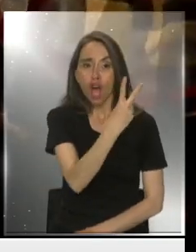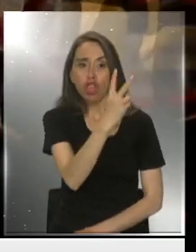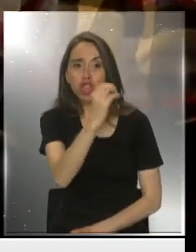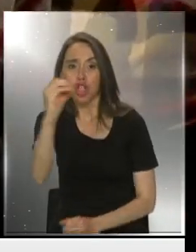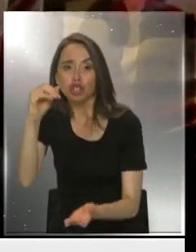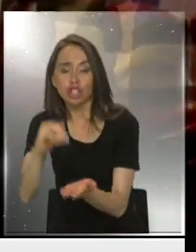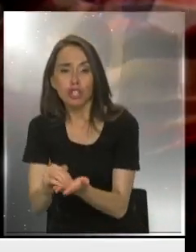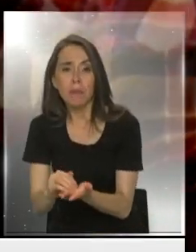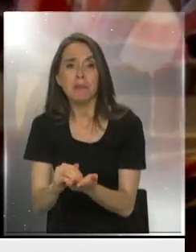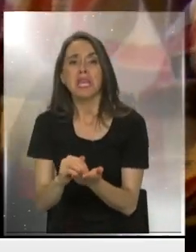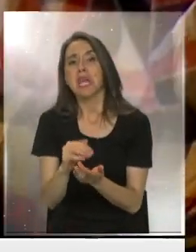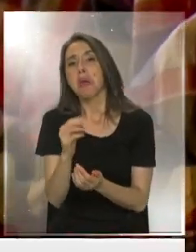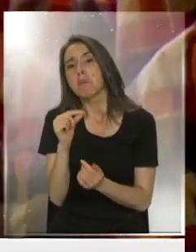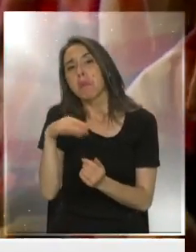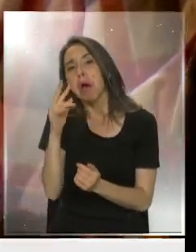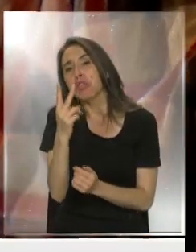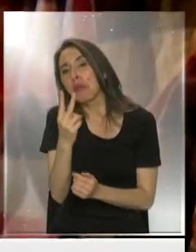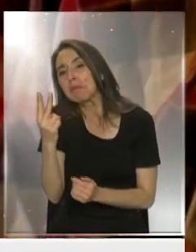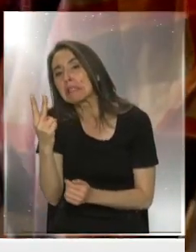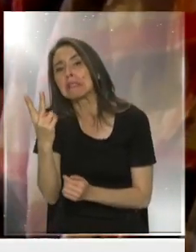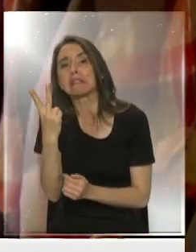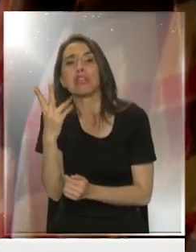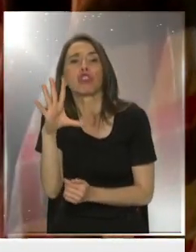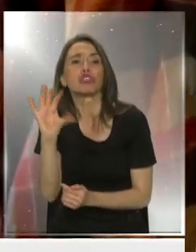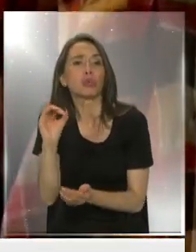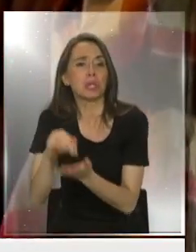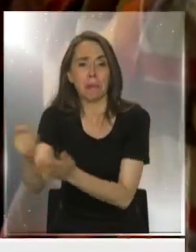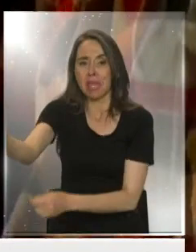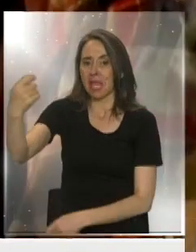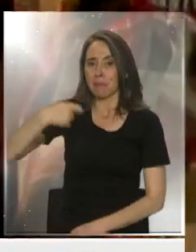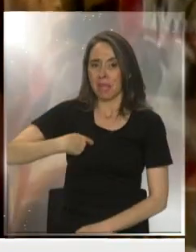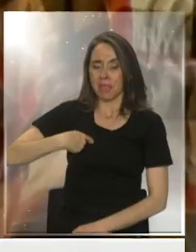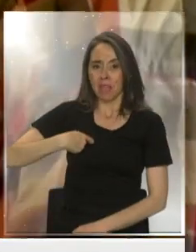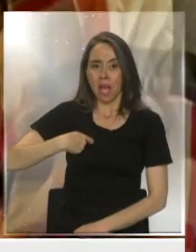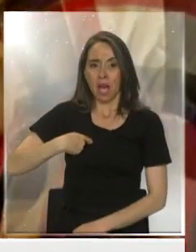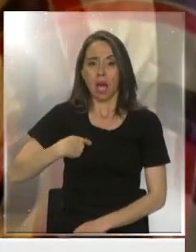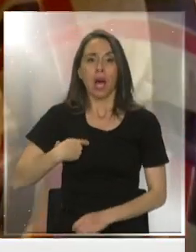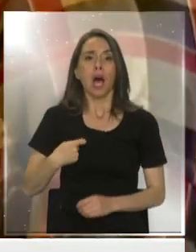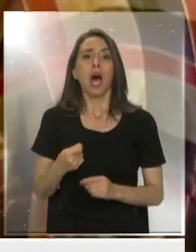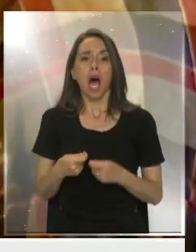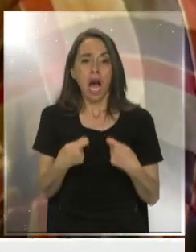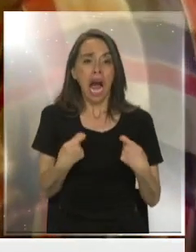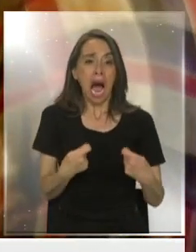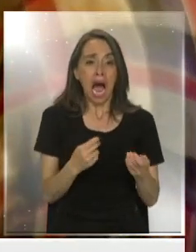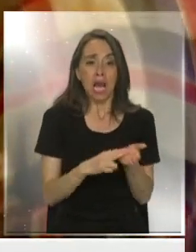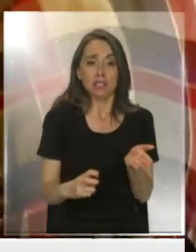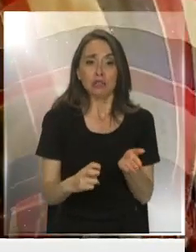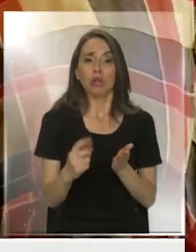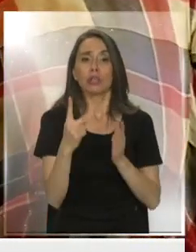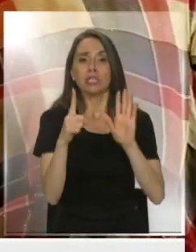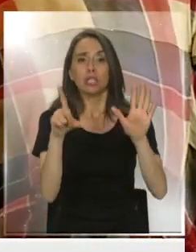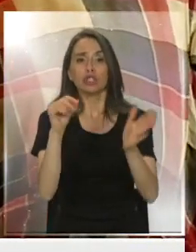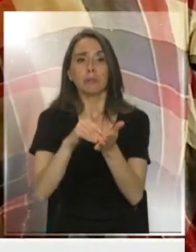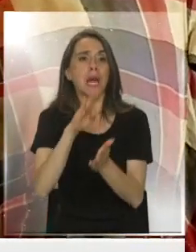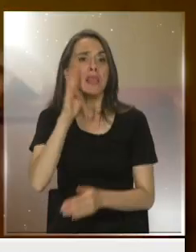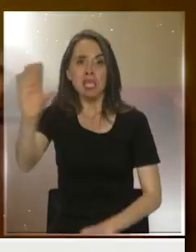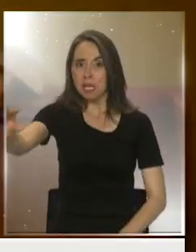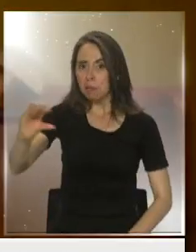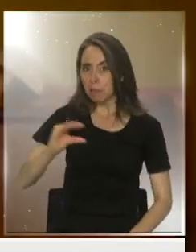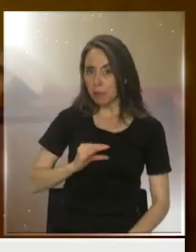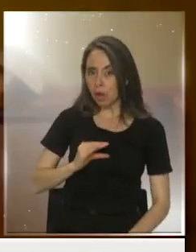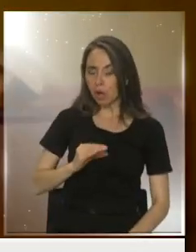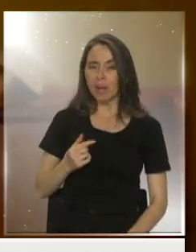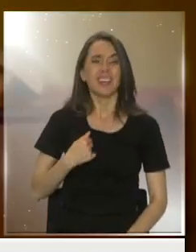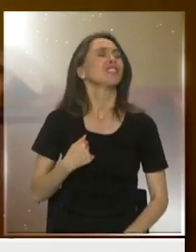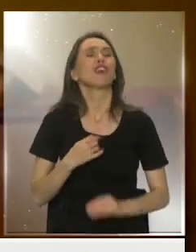200, un poco más. O sea, 250, pero quedan 180, 170 líquidos. Yo no